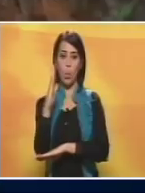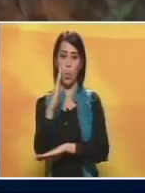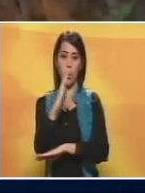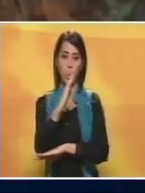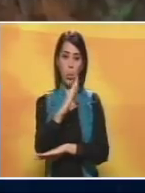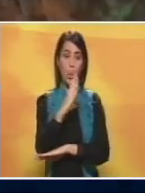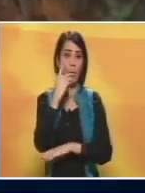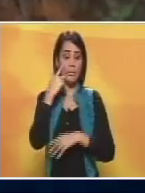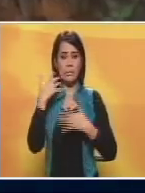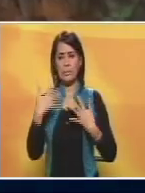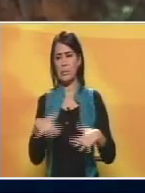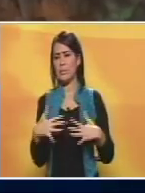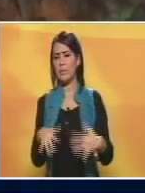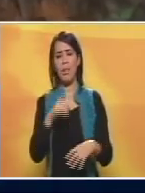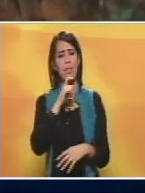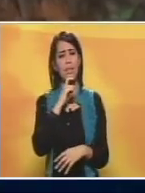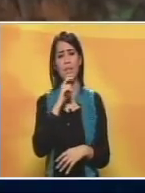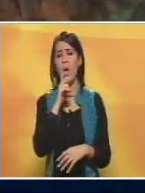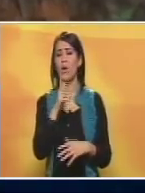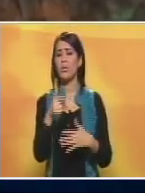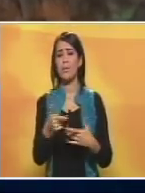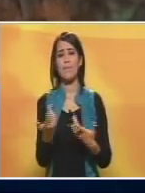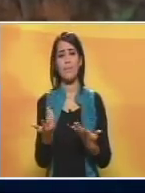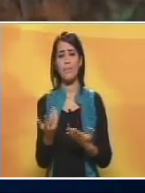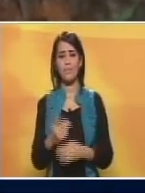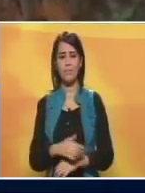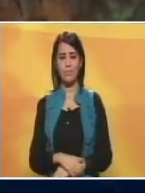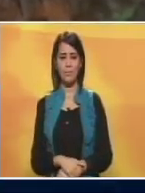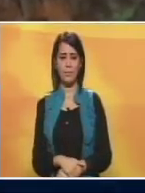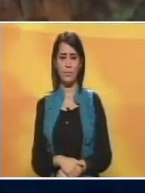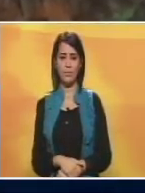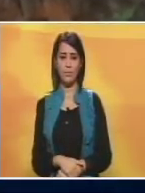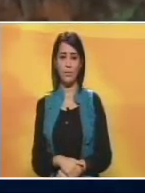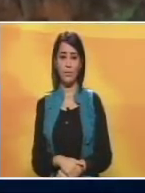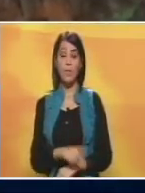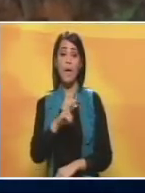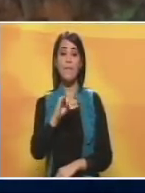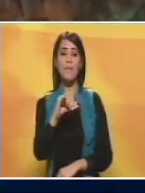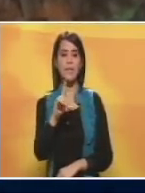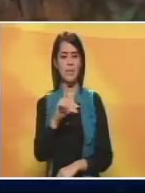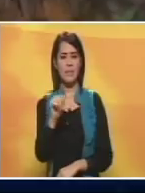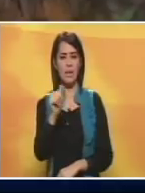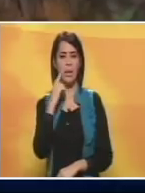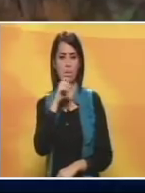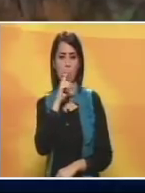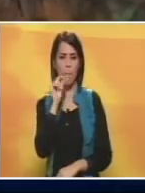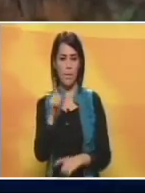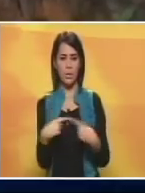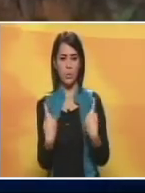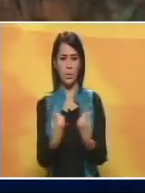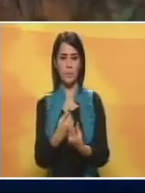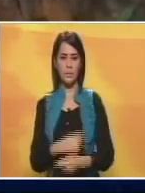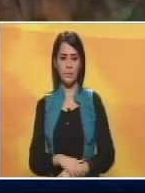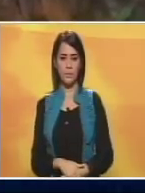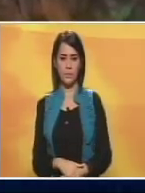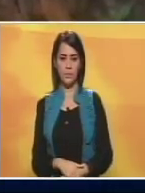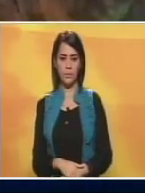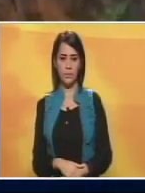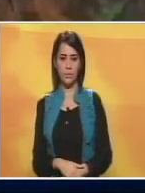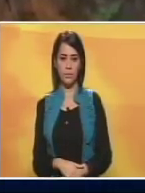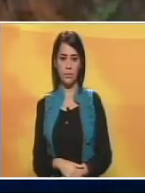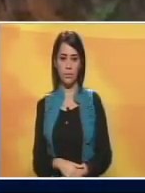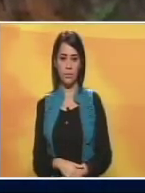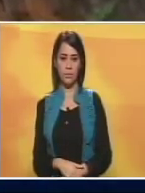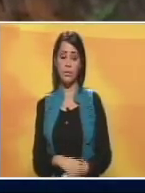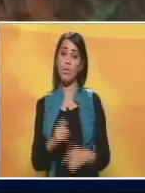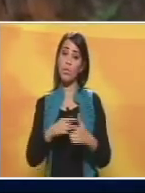gente. Esto va a ser una catástrofe que va a haber aquí en Villas del Este y barrio Los Malabares. Ajá.